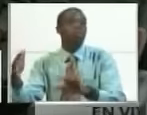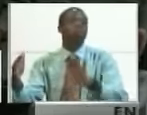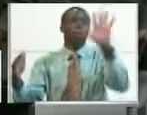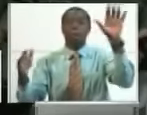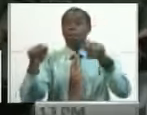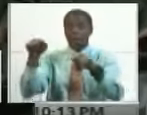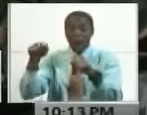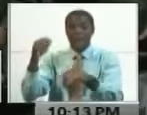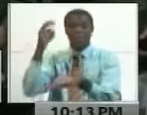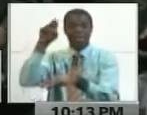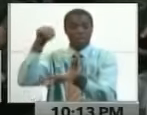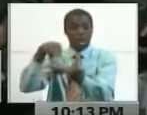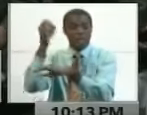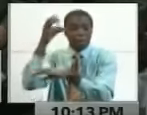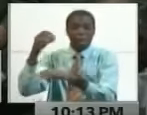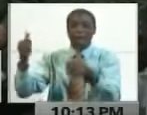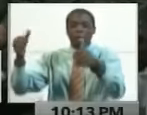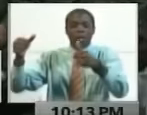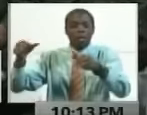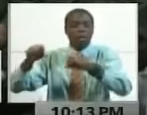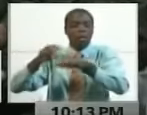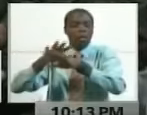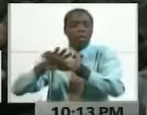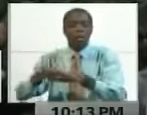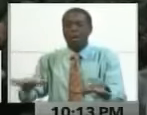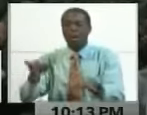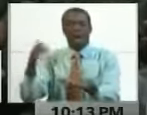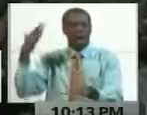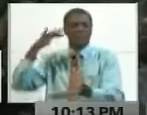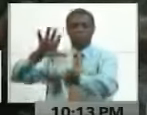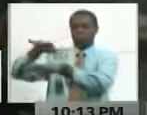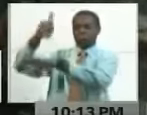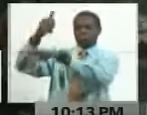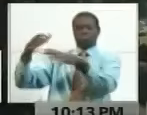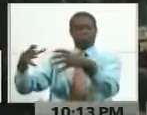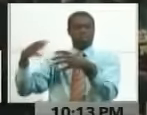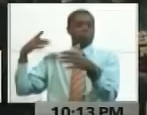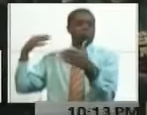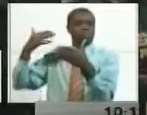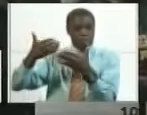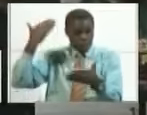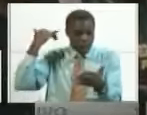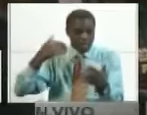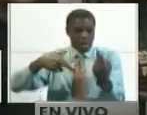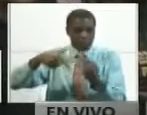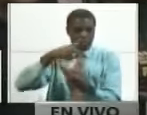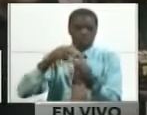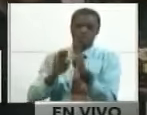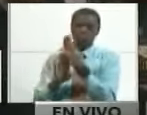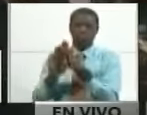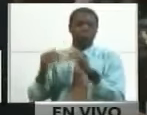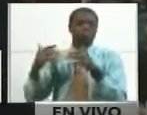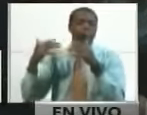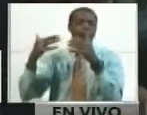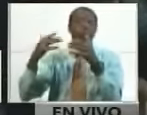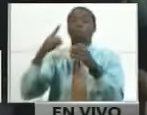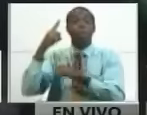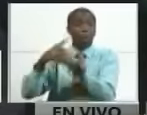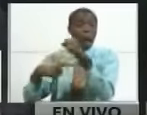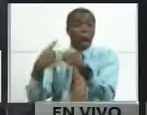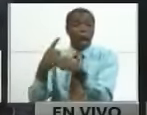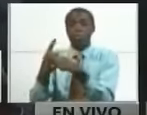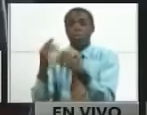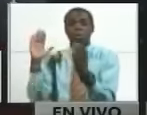destruyeron la Asamblea Nacional, una institución de tanto prestigio durante la Revolución. En menos de un año la